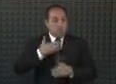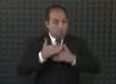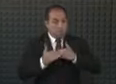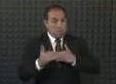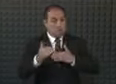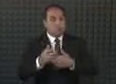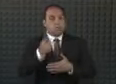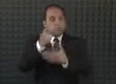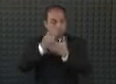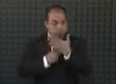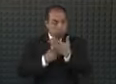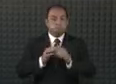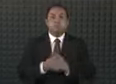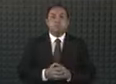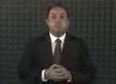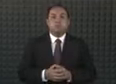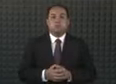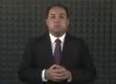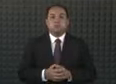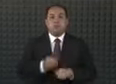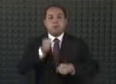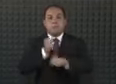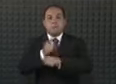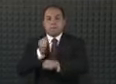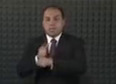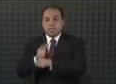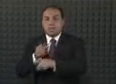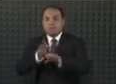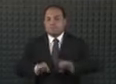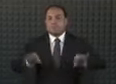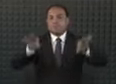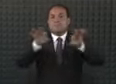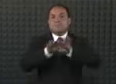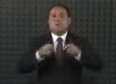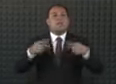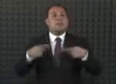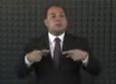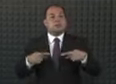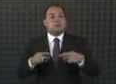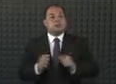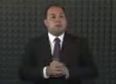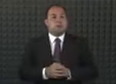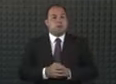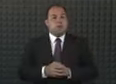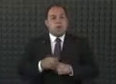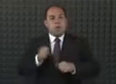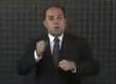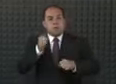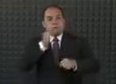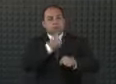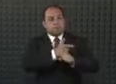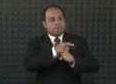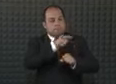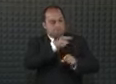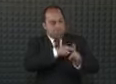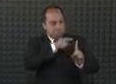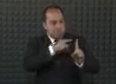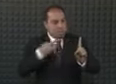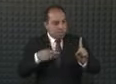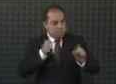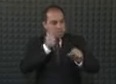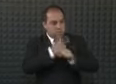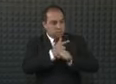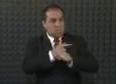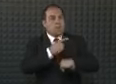en este programa. Estas detecciones son importantes porque las personas en el momento en que son detectadas ingresan al